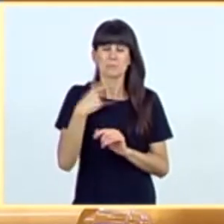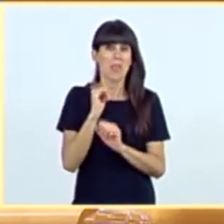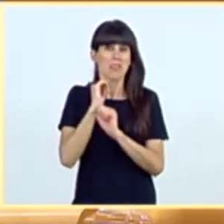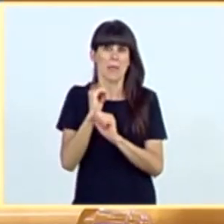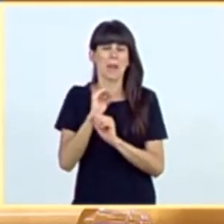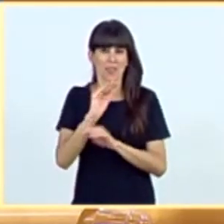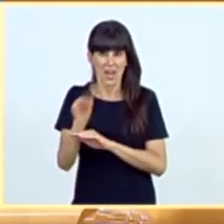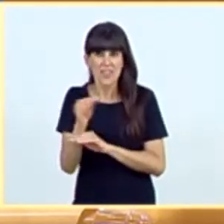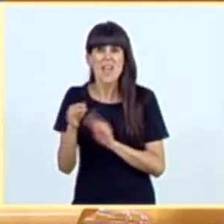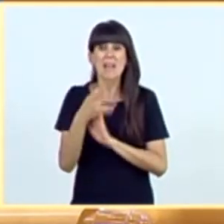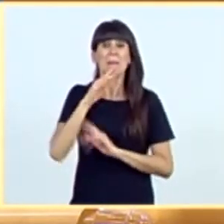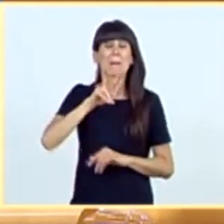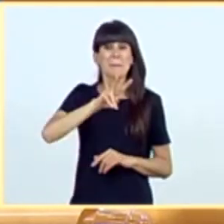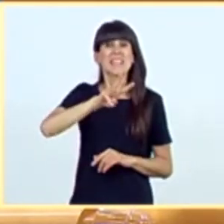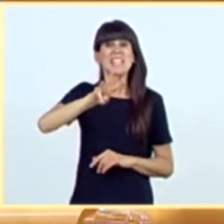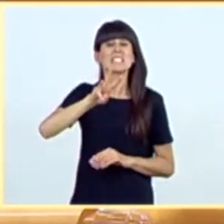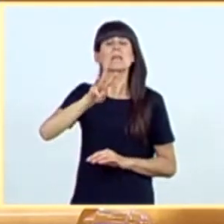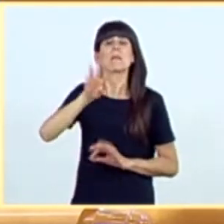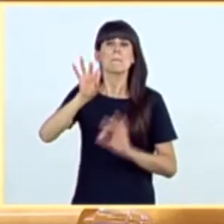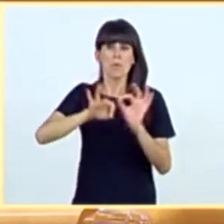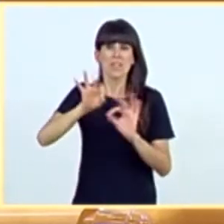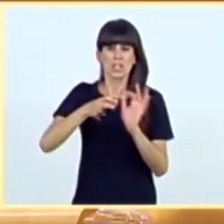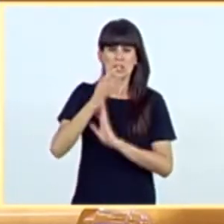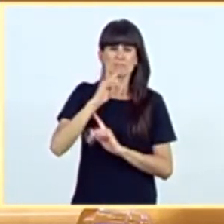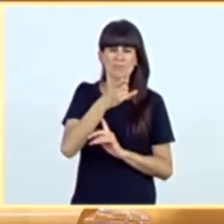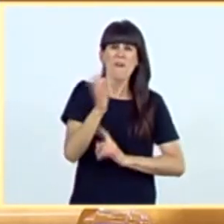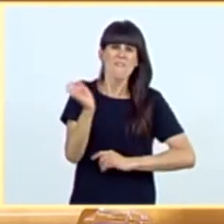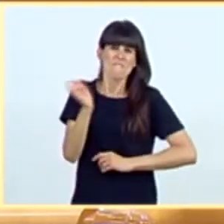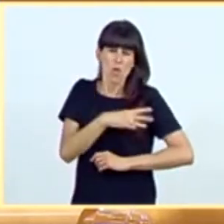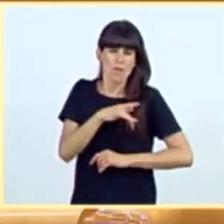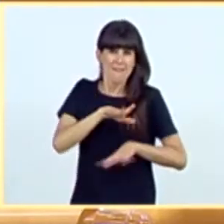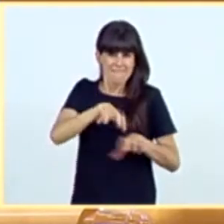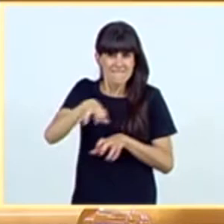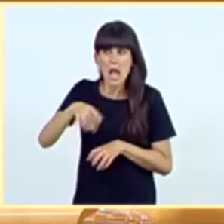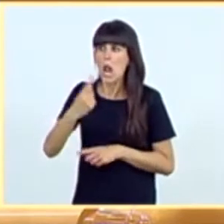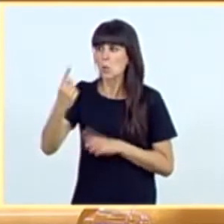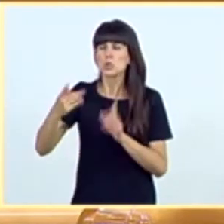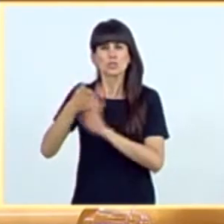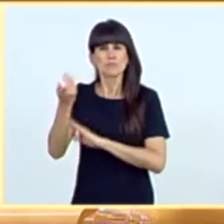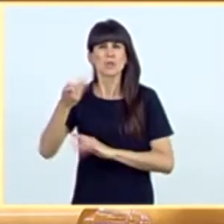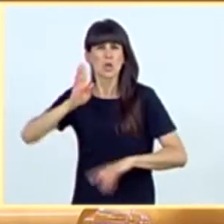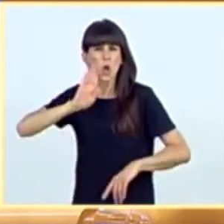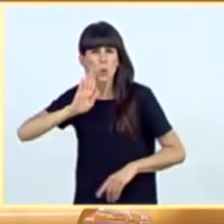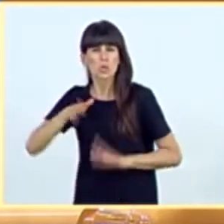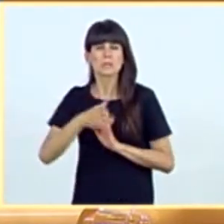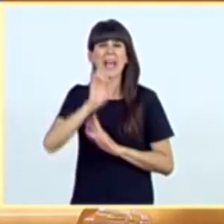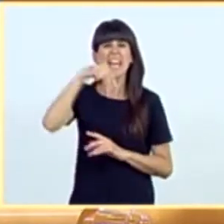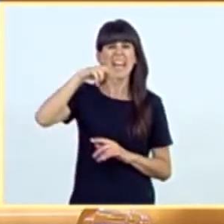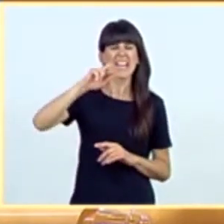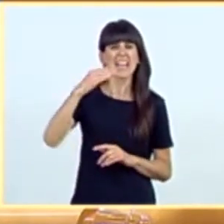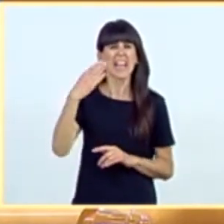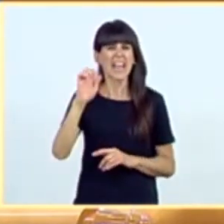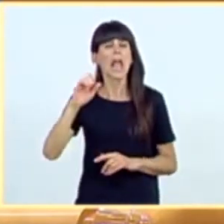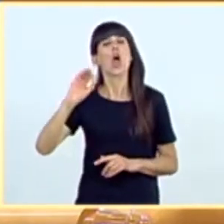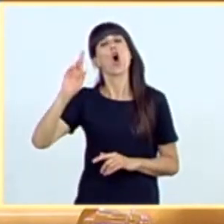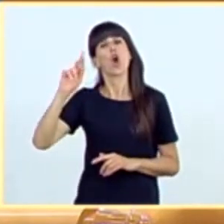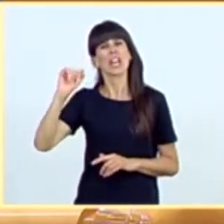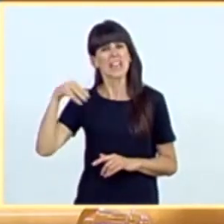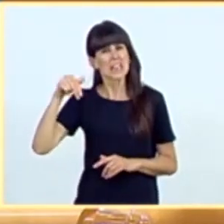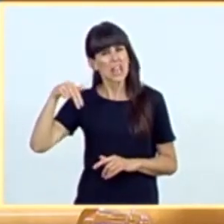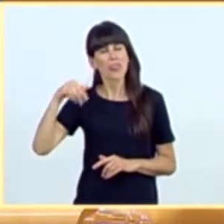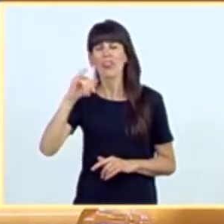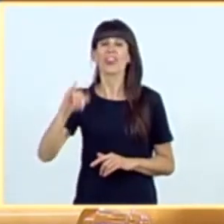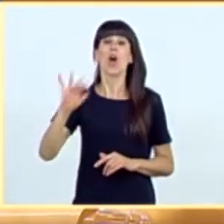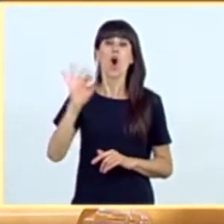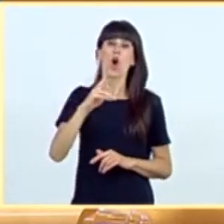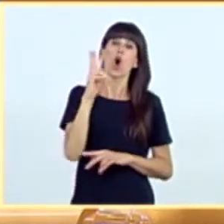el 23% estén en manos de fondos buitres y algunas en manos de corruptos como Enrique Ortiz o José Luis Ulibarri. Por mucho